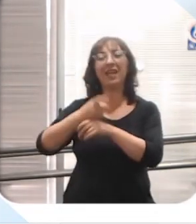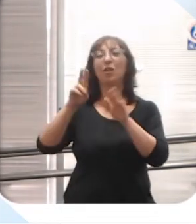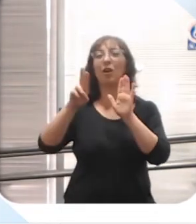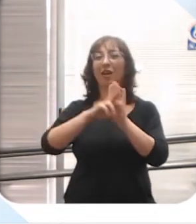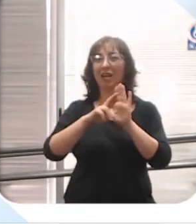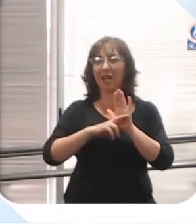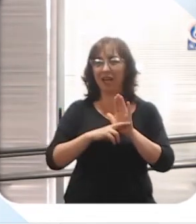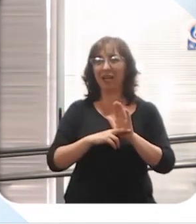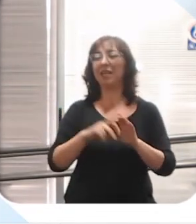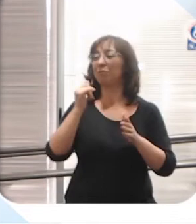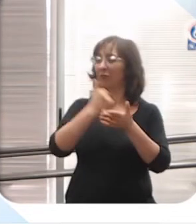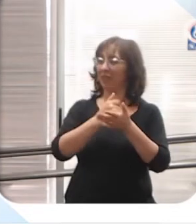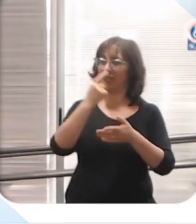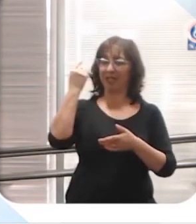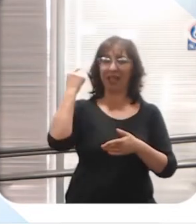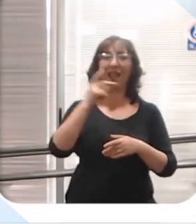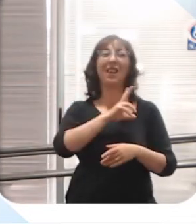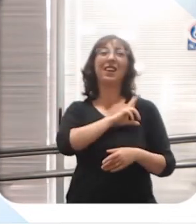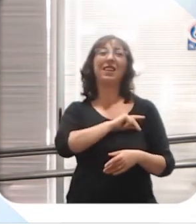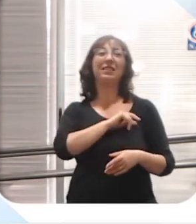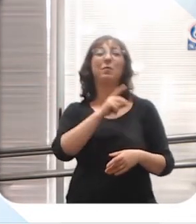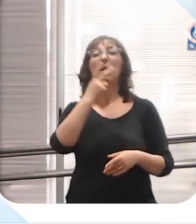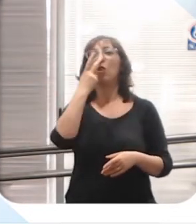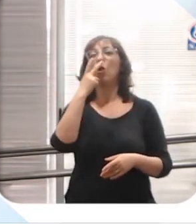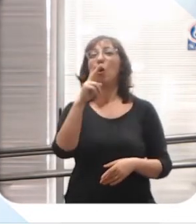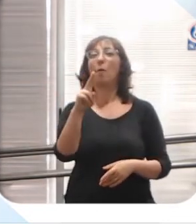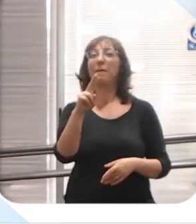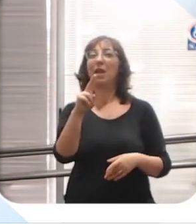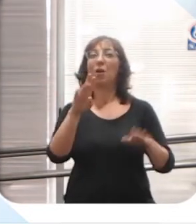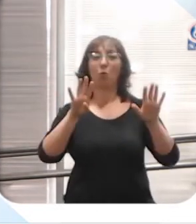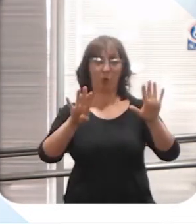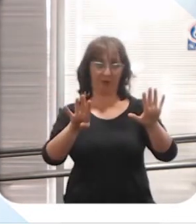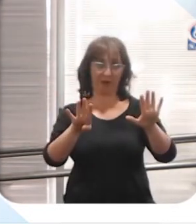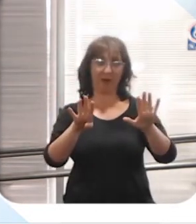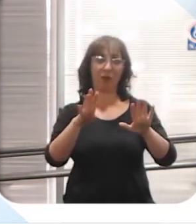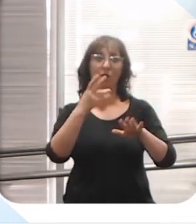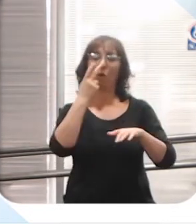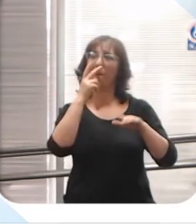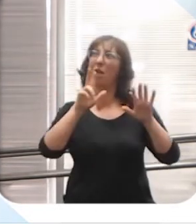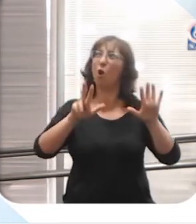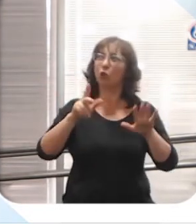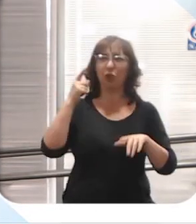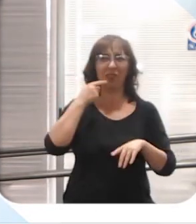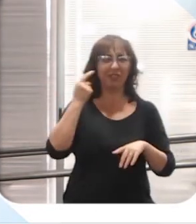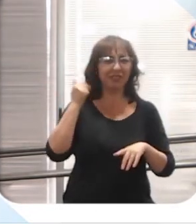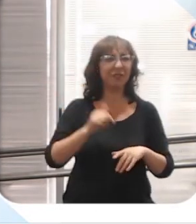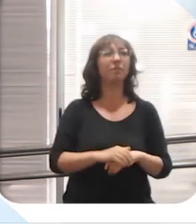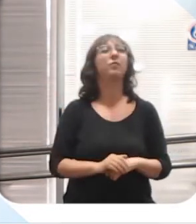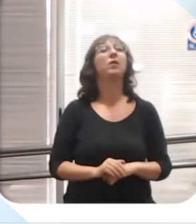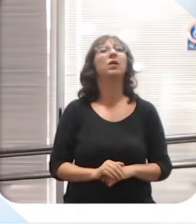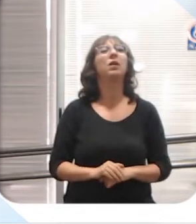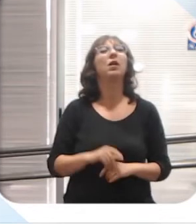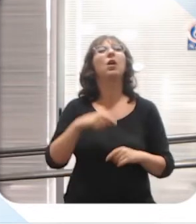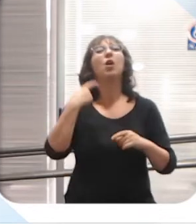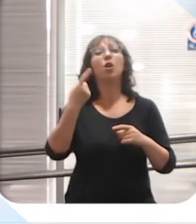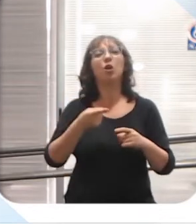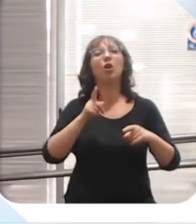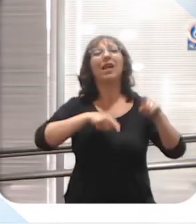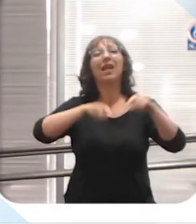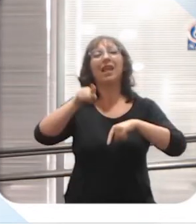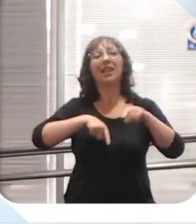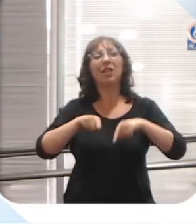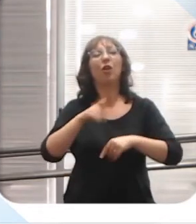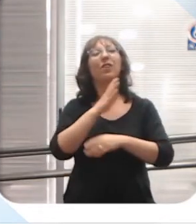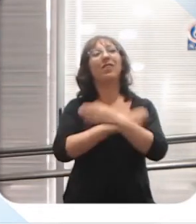reglamenta, que está especialmente allí, de diciembre del 2009, u 8, no sé qué dice ahí, y un documento de la Comisión de Gestión Social